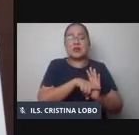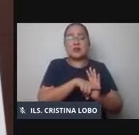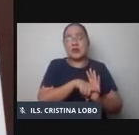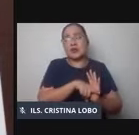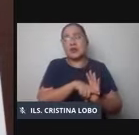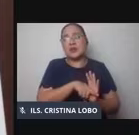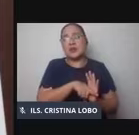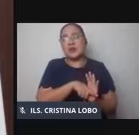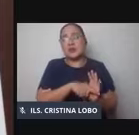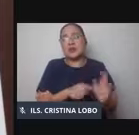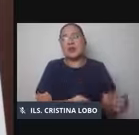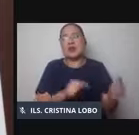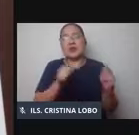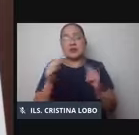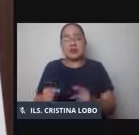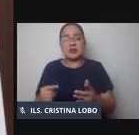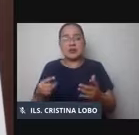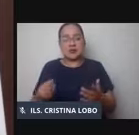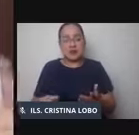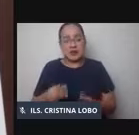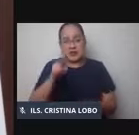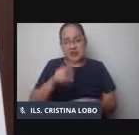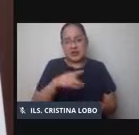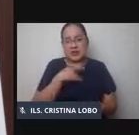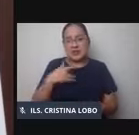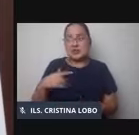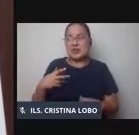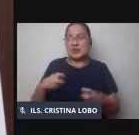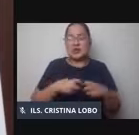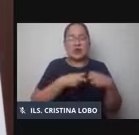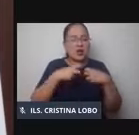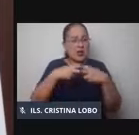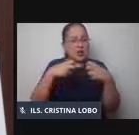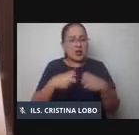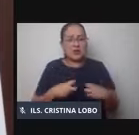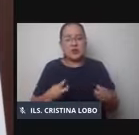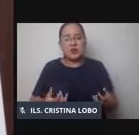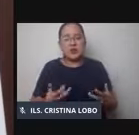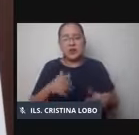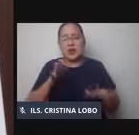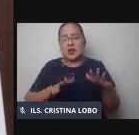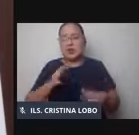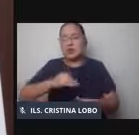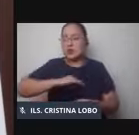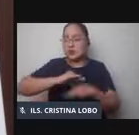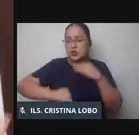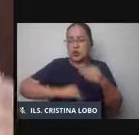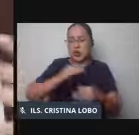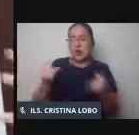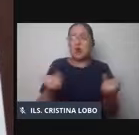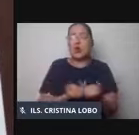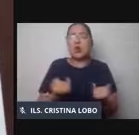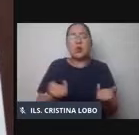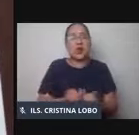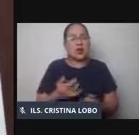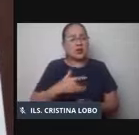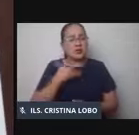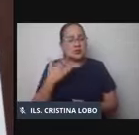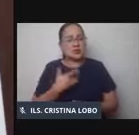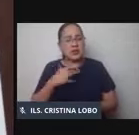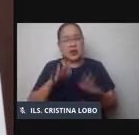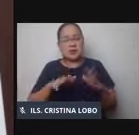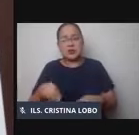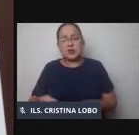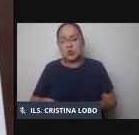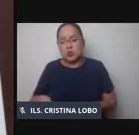es... es angustiante. Digo, todas y todos hemos pasado por una sensación así, ya sea por sentirnos